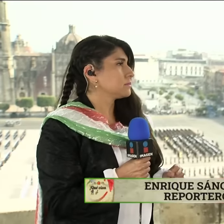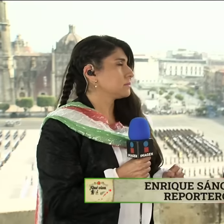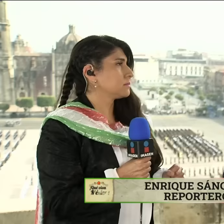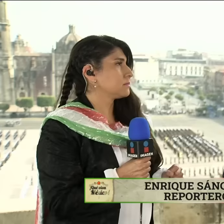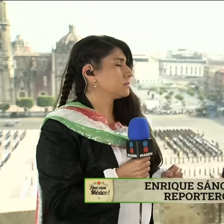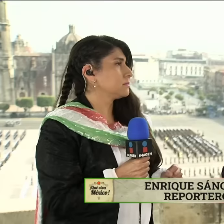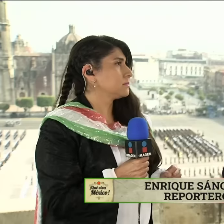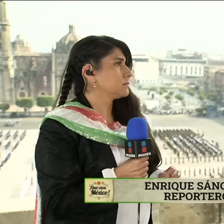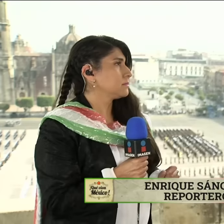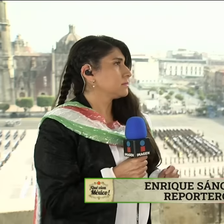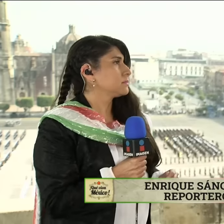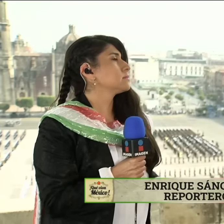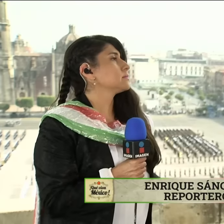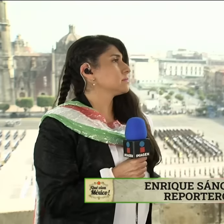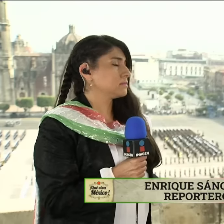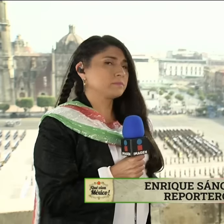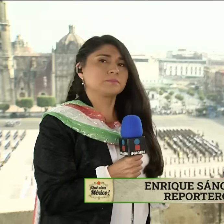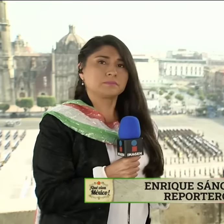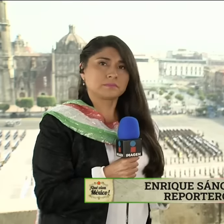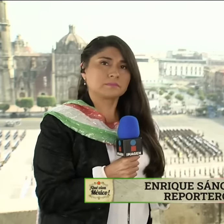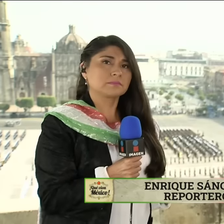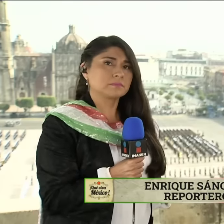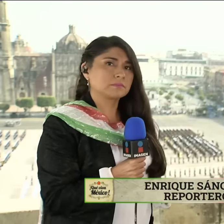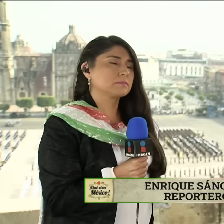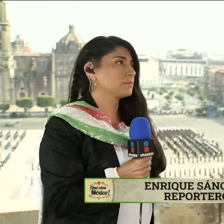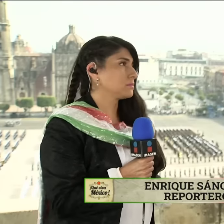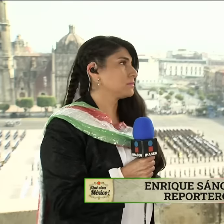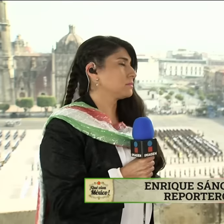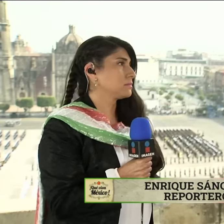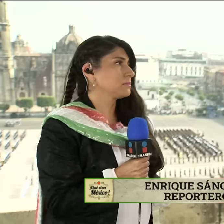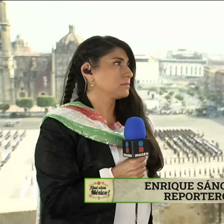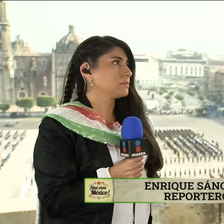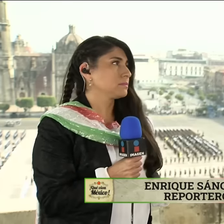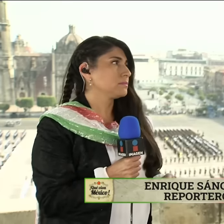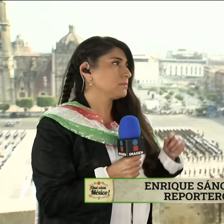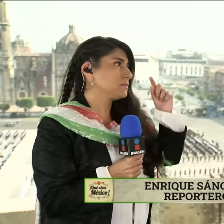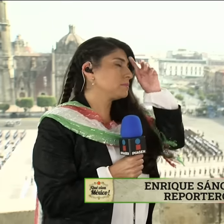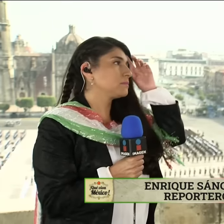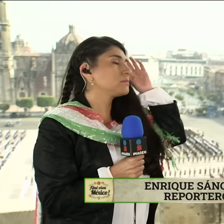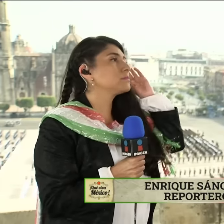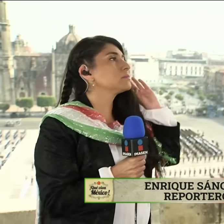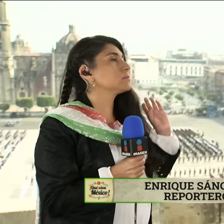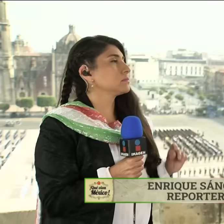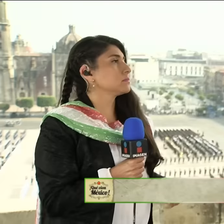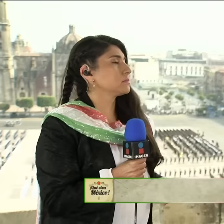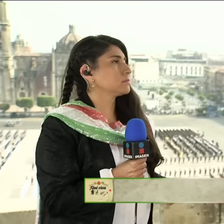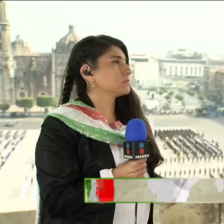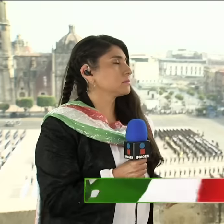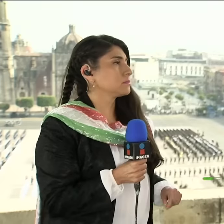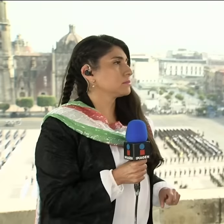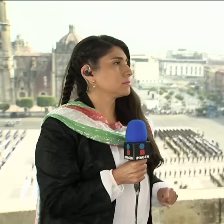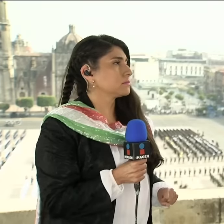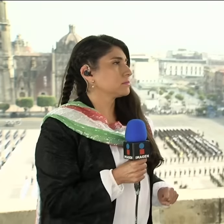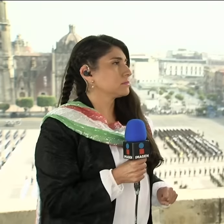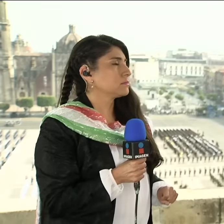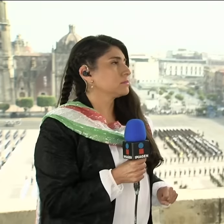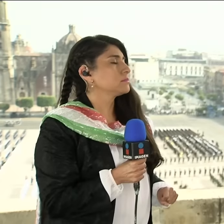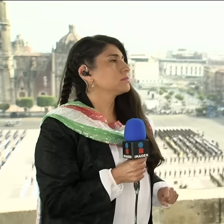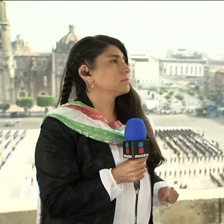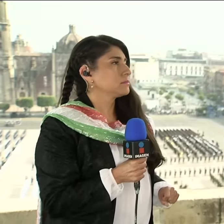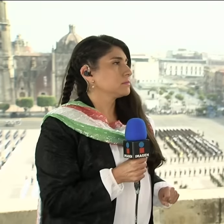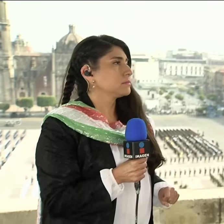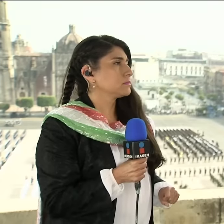esta ceremonia. Participará el secretario de la Defensa Nacional, Luis Crescencio Sandoval, el presidente de